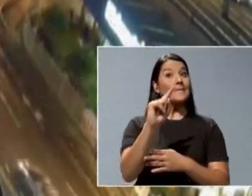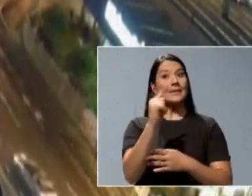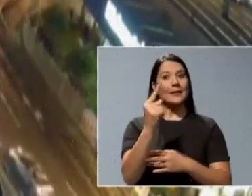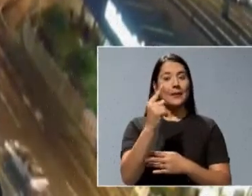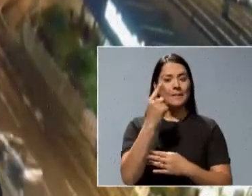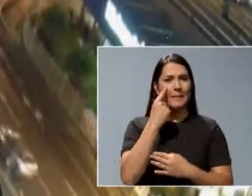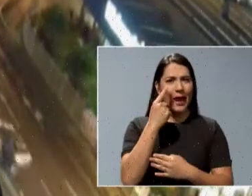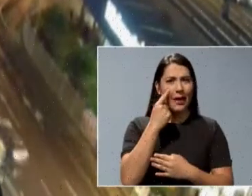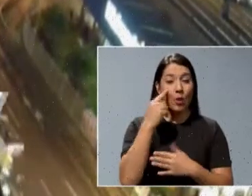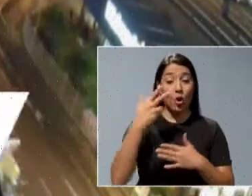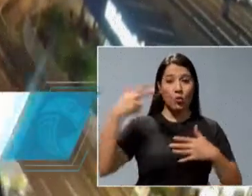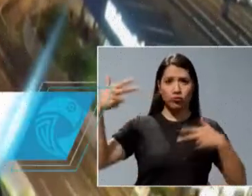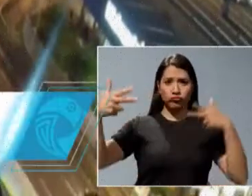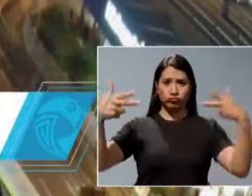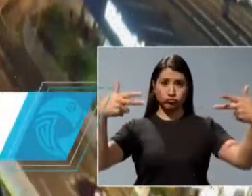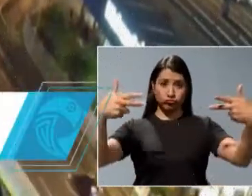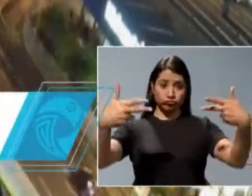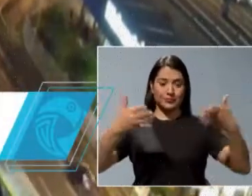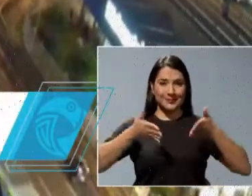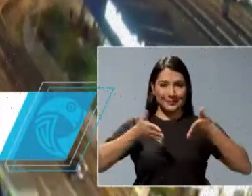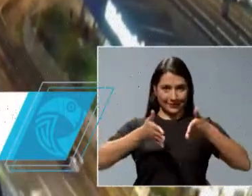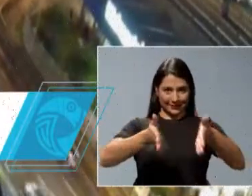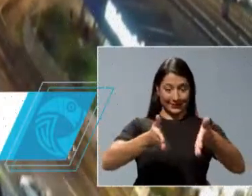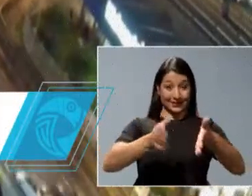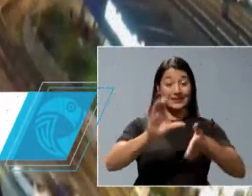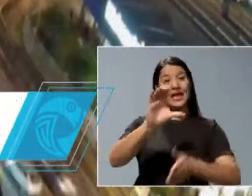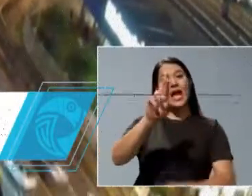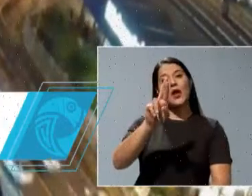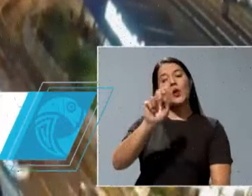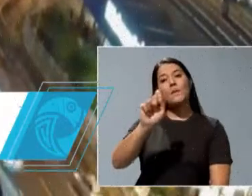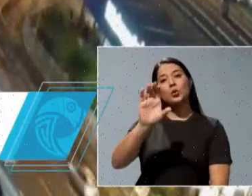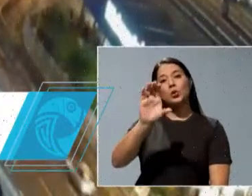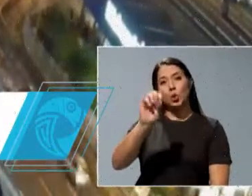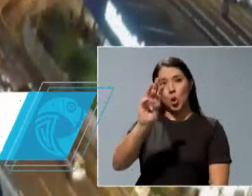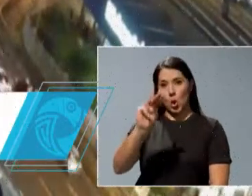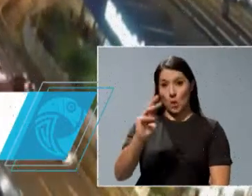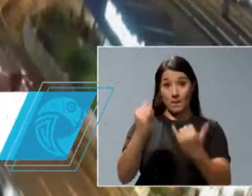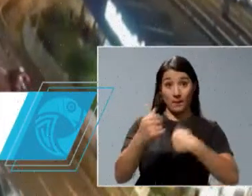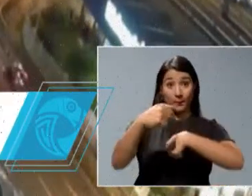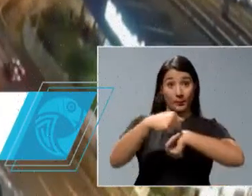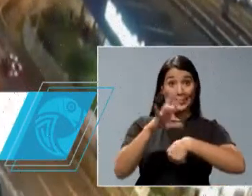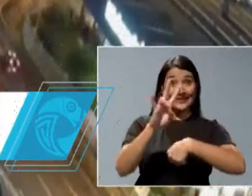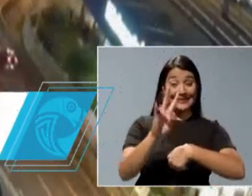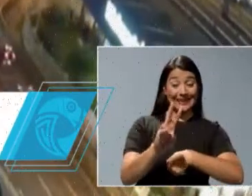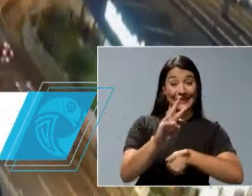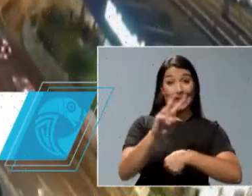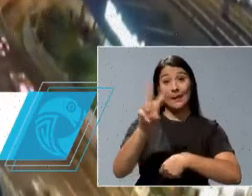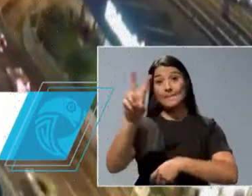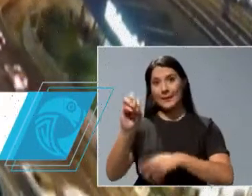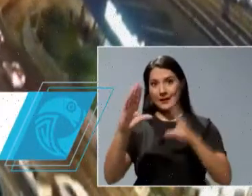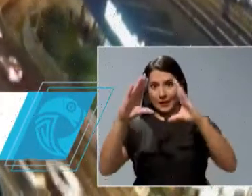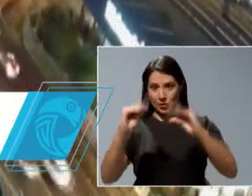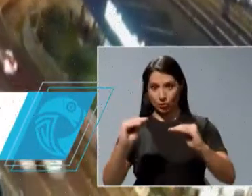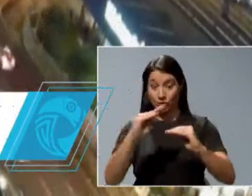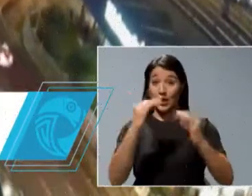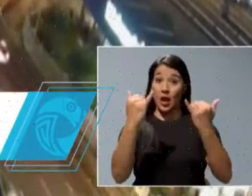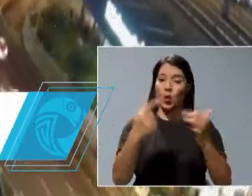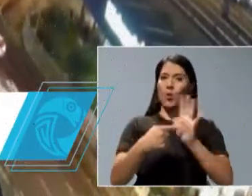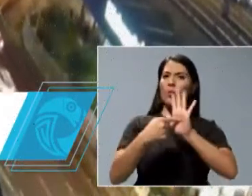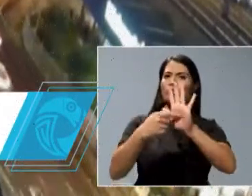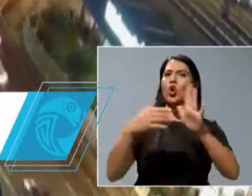la señal de cámaras viales cr.com. Son las 7 de la noche con 20 minutos y le mostramos